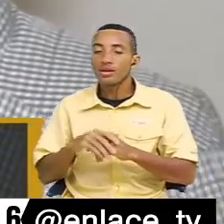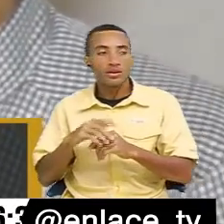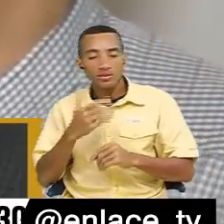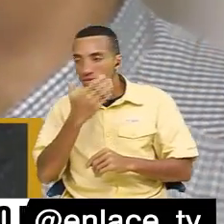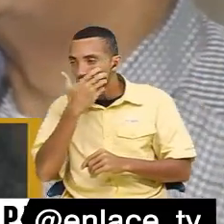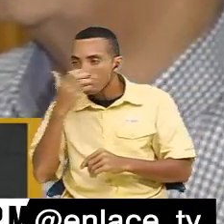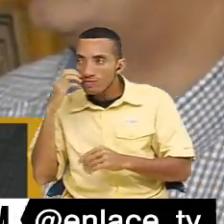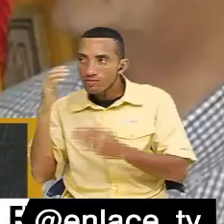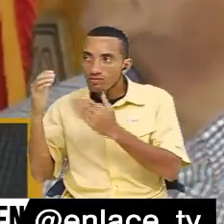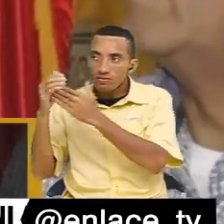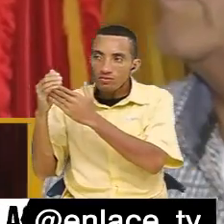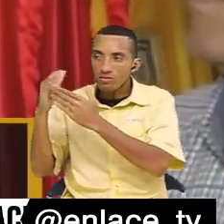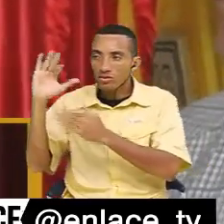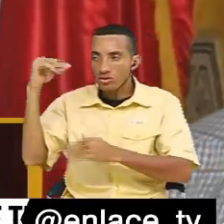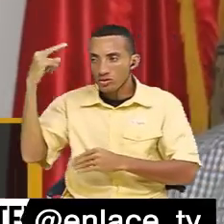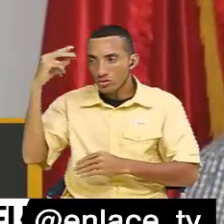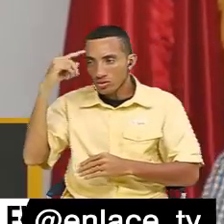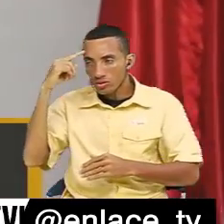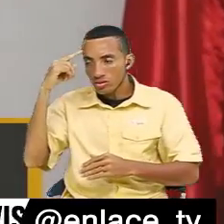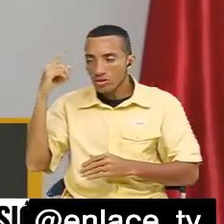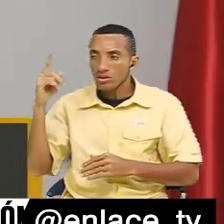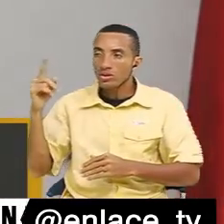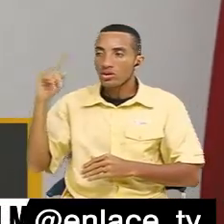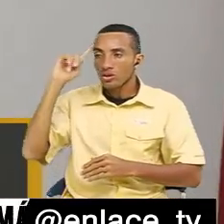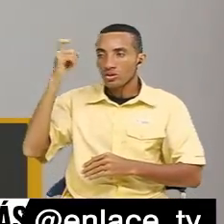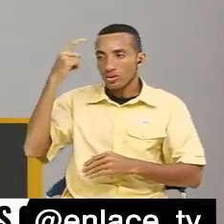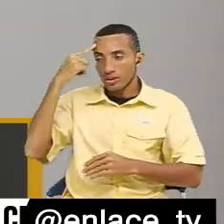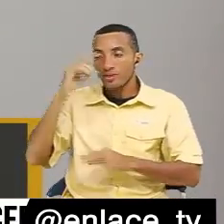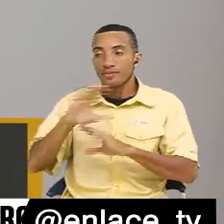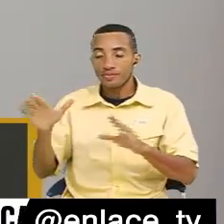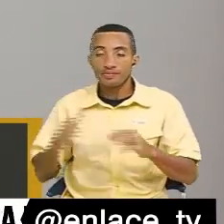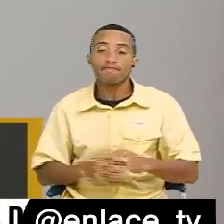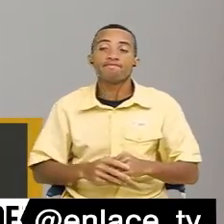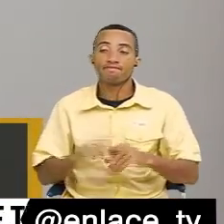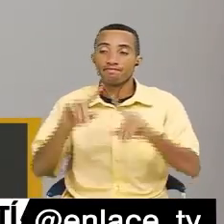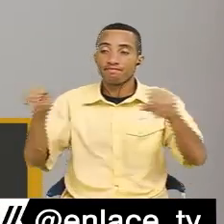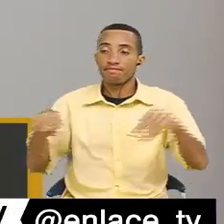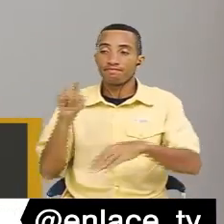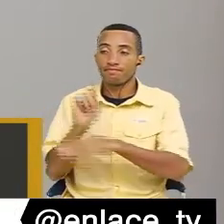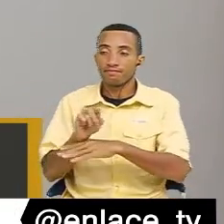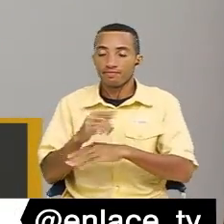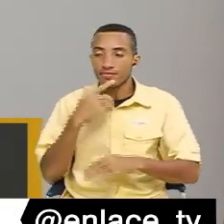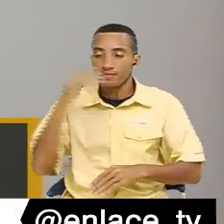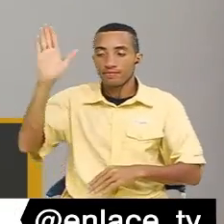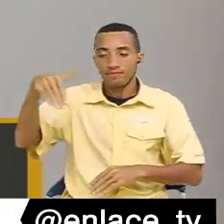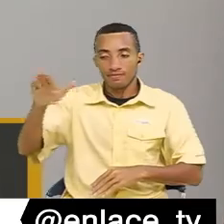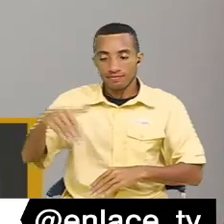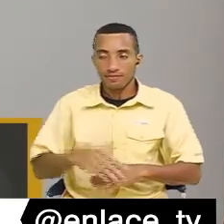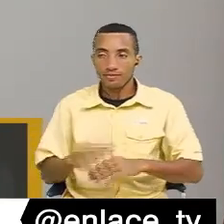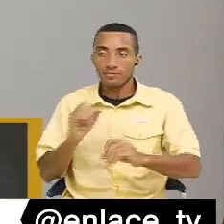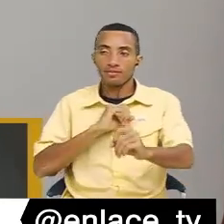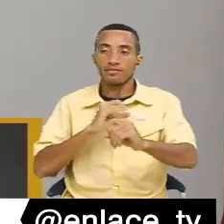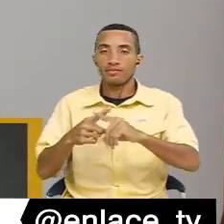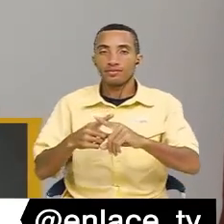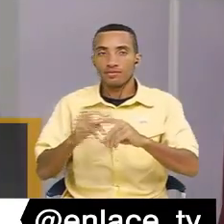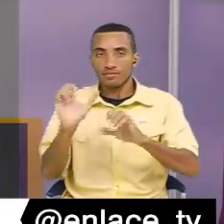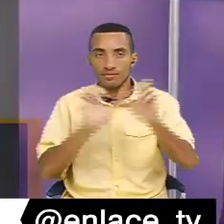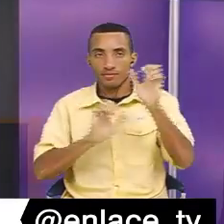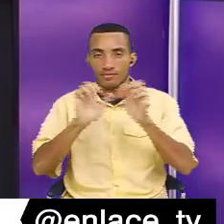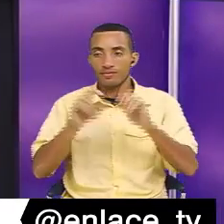del colectivo Javier Alvear Restrepo frente a la decisión que toma la Fiscalía de llamar a juicio al director de seguridad, digámoslo así, de